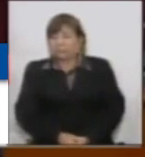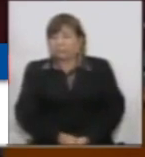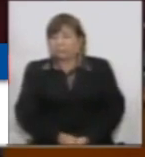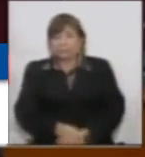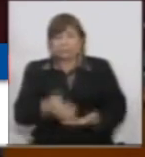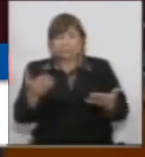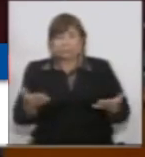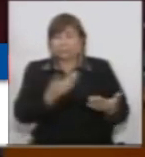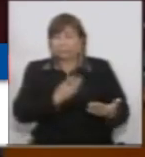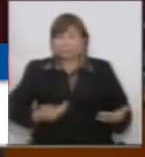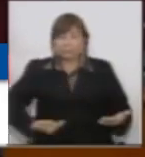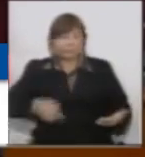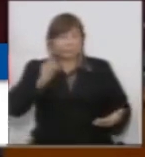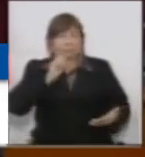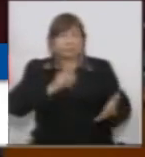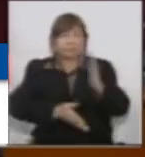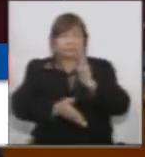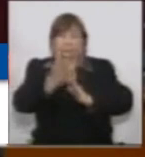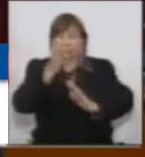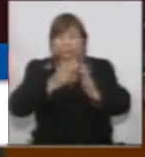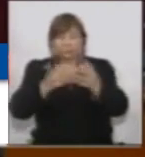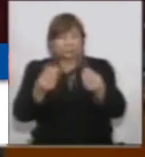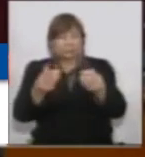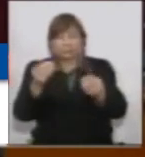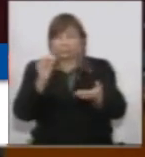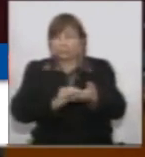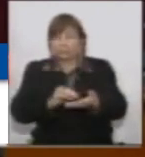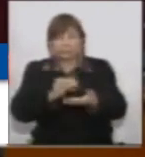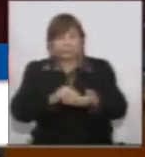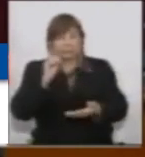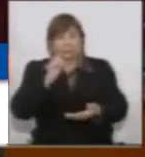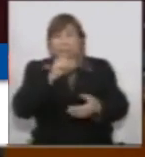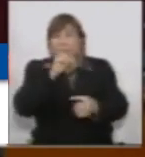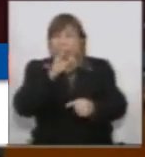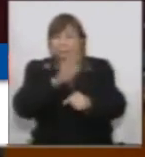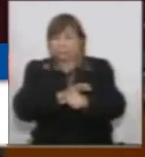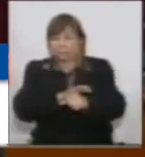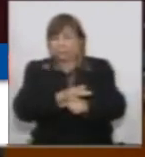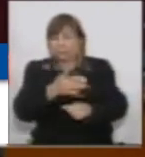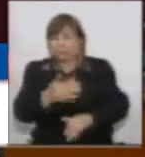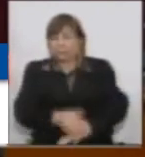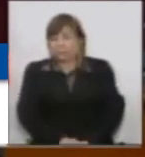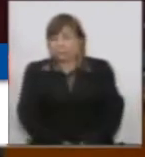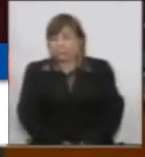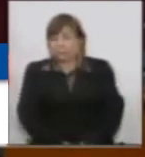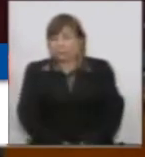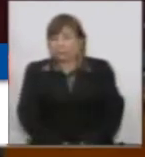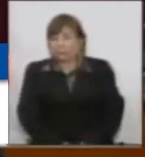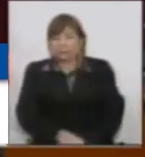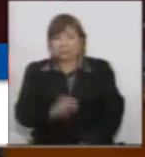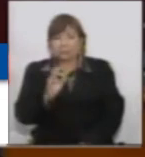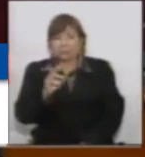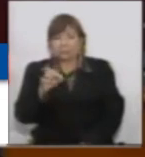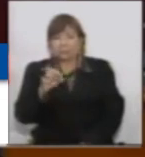este gobierno le ha mentido al país en muchas oportunidades. Han prometido, como dijo la compañía congresista de